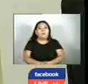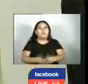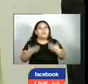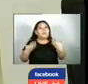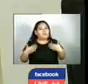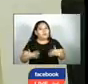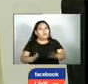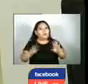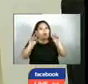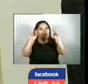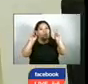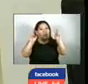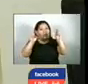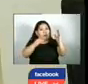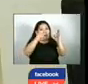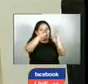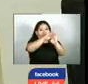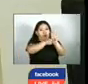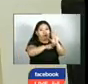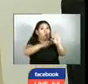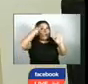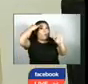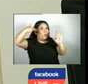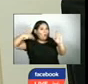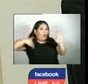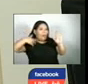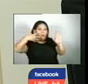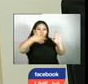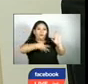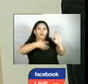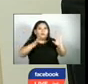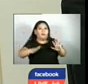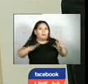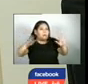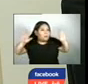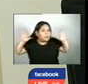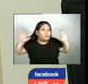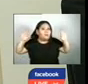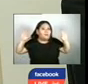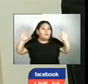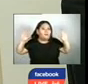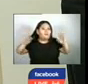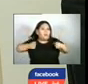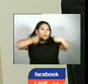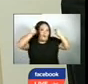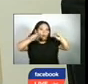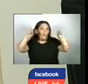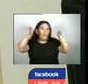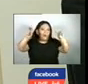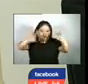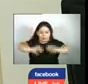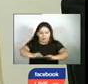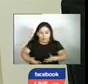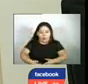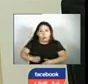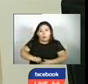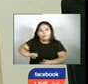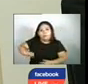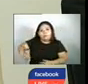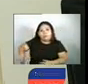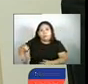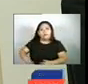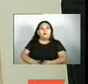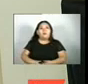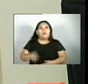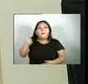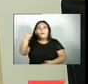casos acumulados de varias mujeres condenadas por temas de aborto, el caso de